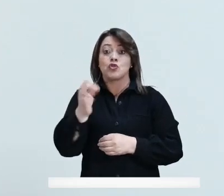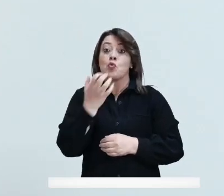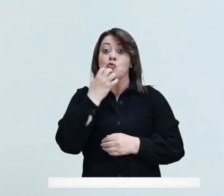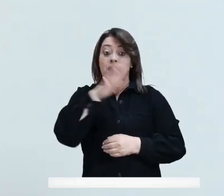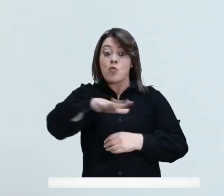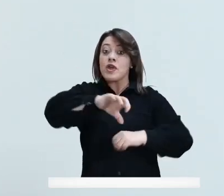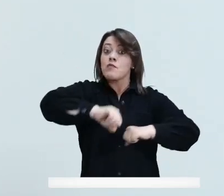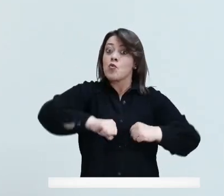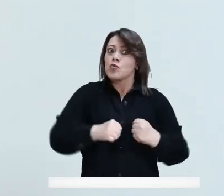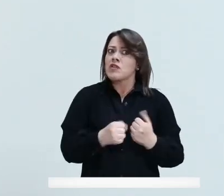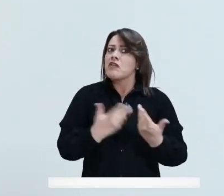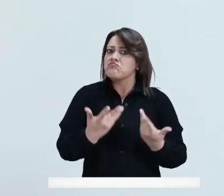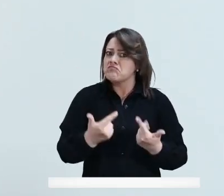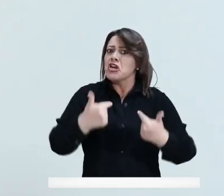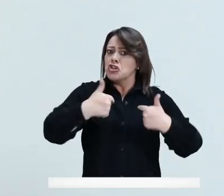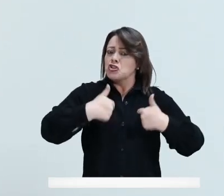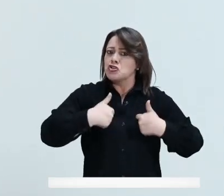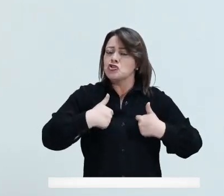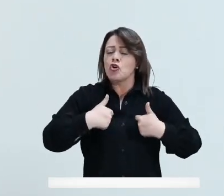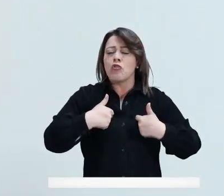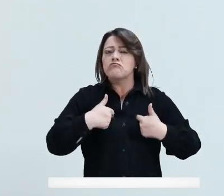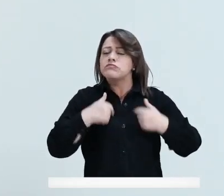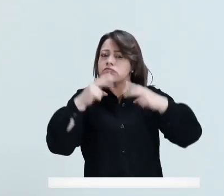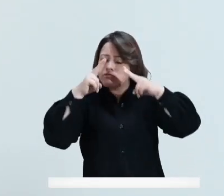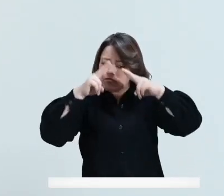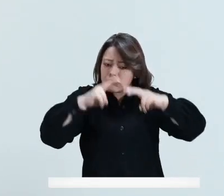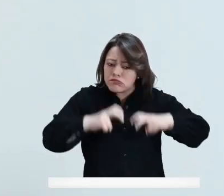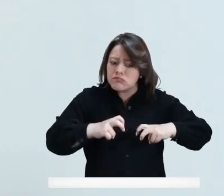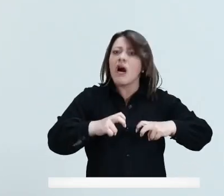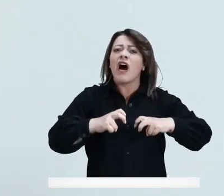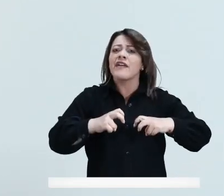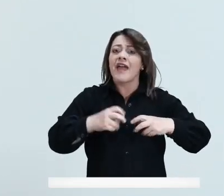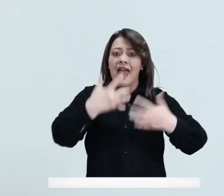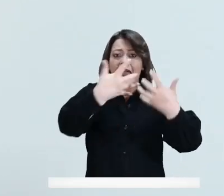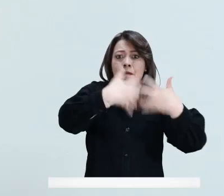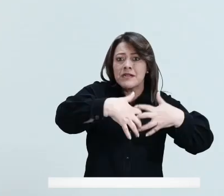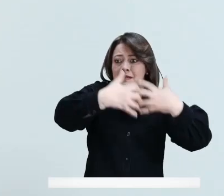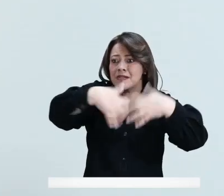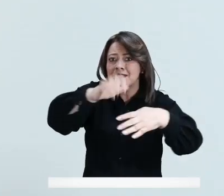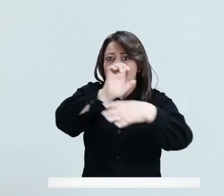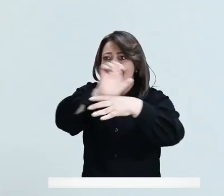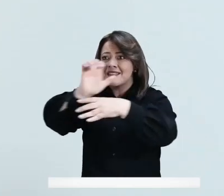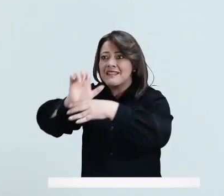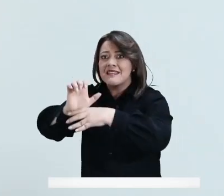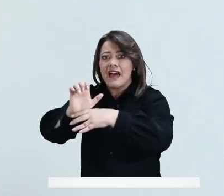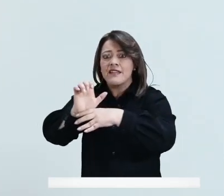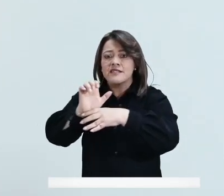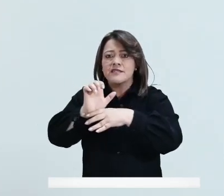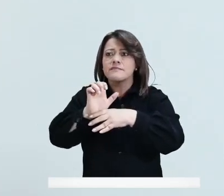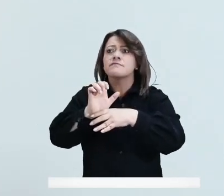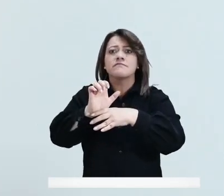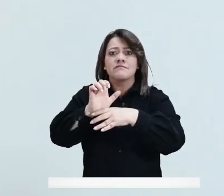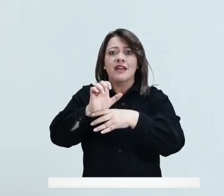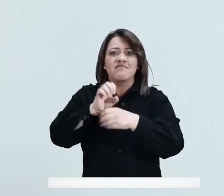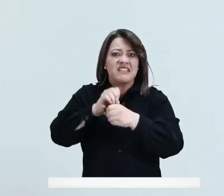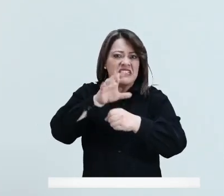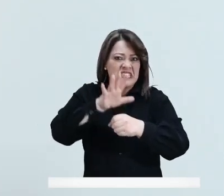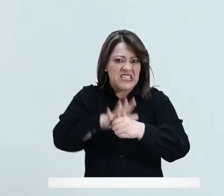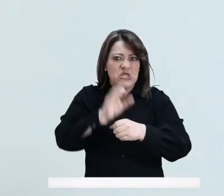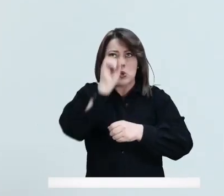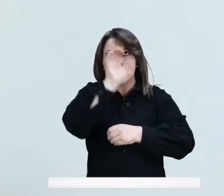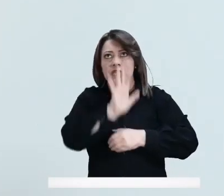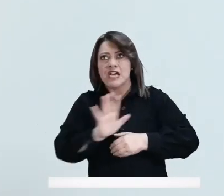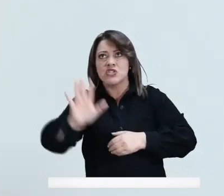en Bogotá. Si vamos a revisar las plantas de personal de toda